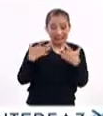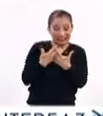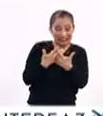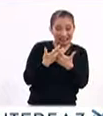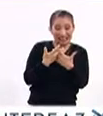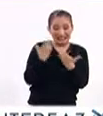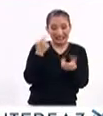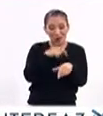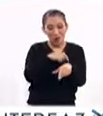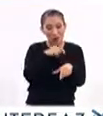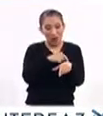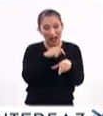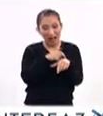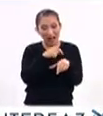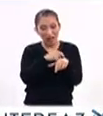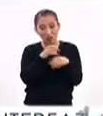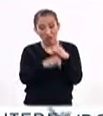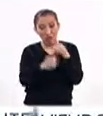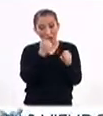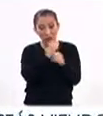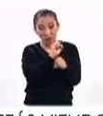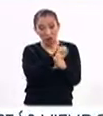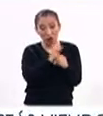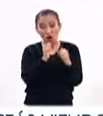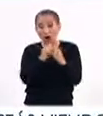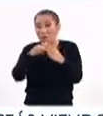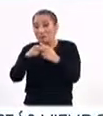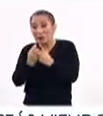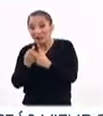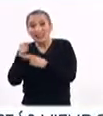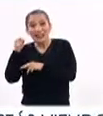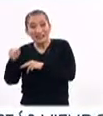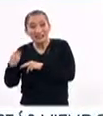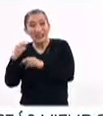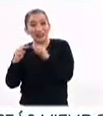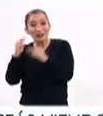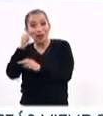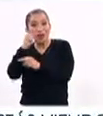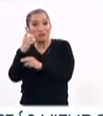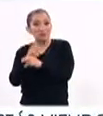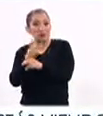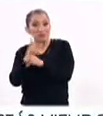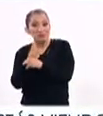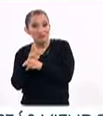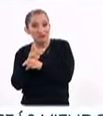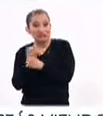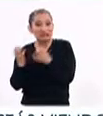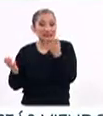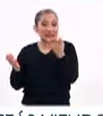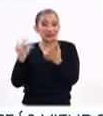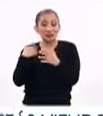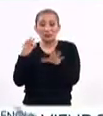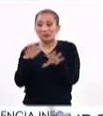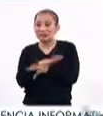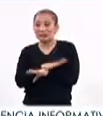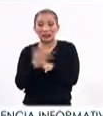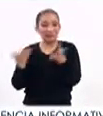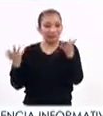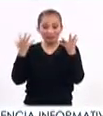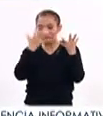se empalmó mi último año de secundaria con el comienzo de mi nivel medio superior. Entonces ahí sí sentí un cambio